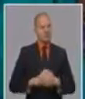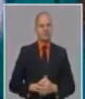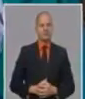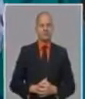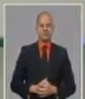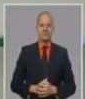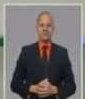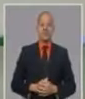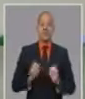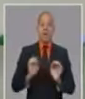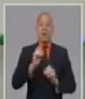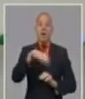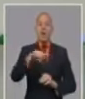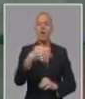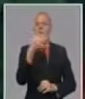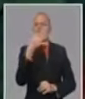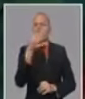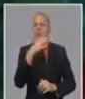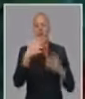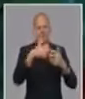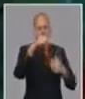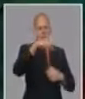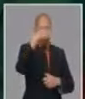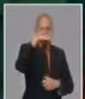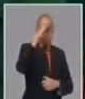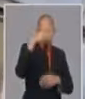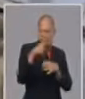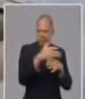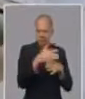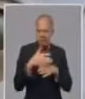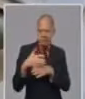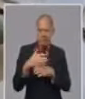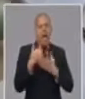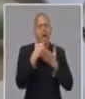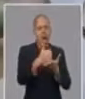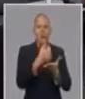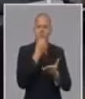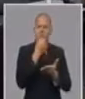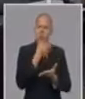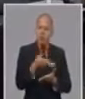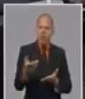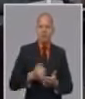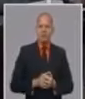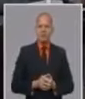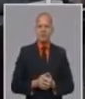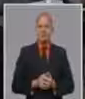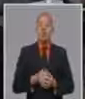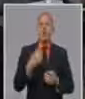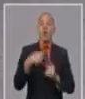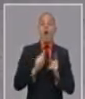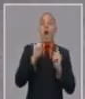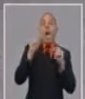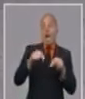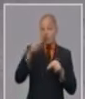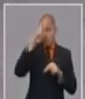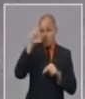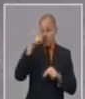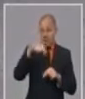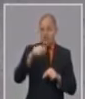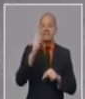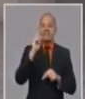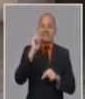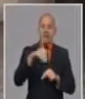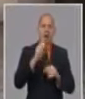enfermedad. Medicamentos de origen cubano contribuyen a mejorar la salud de estos pacientes. El centro hospitalario mantiene la atención